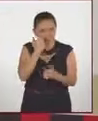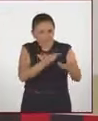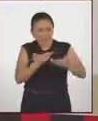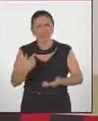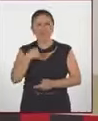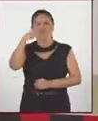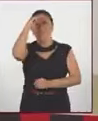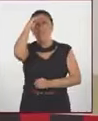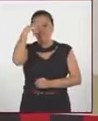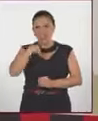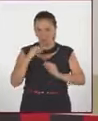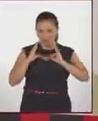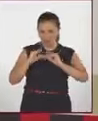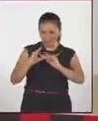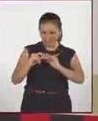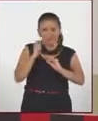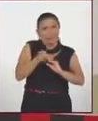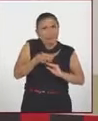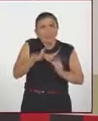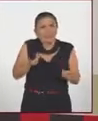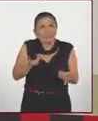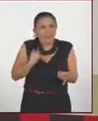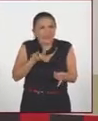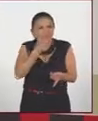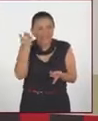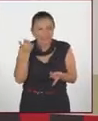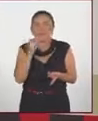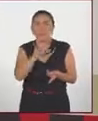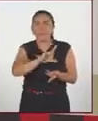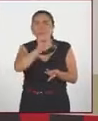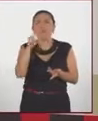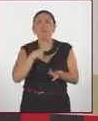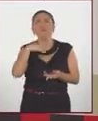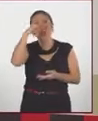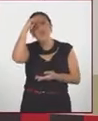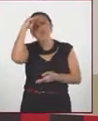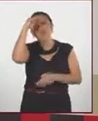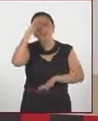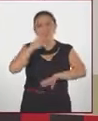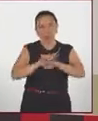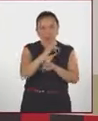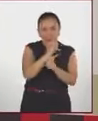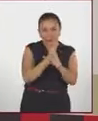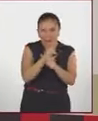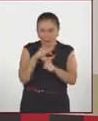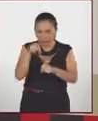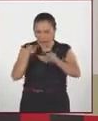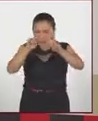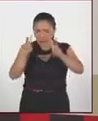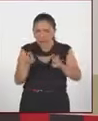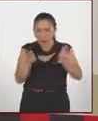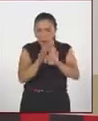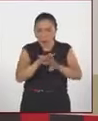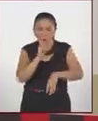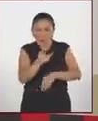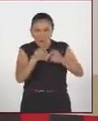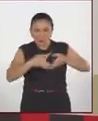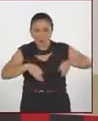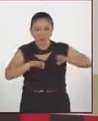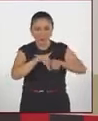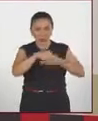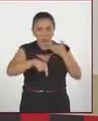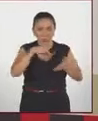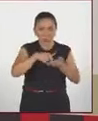les voy a enseñar a los maestros, no? Después, cuando me puse a investigar acerca del tema, la importancia del lugar en el